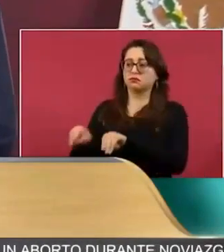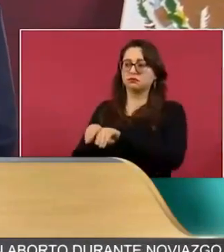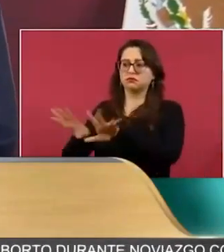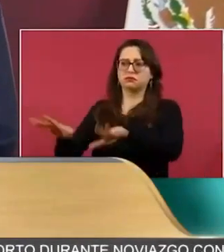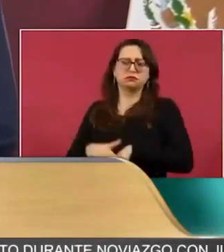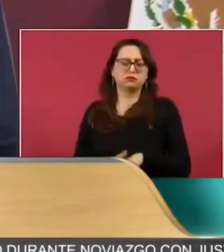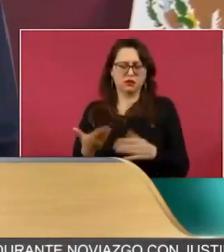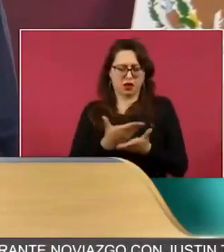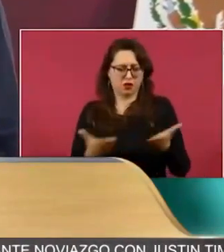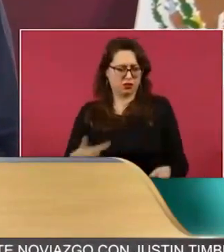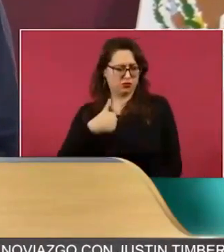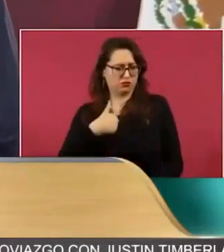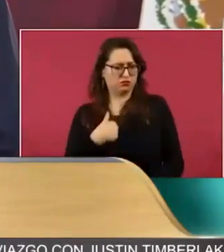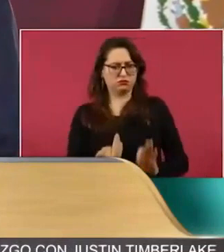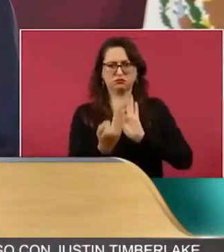Además,